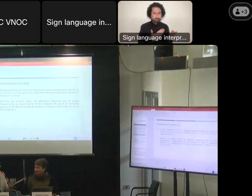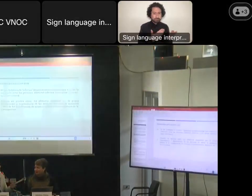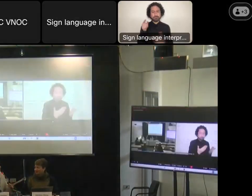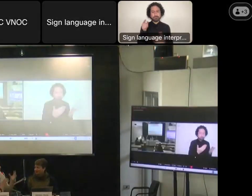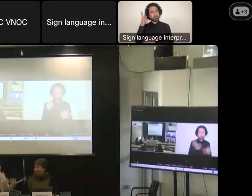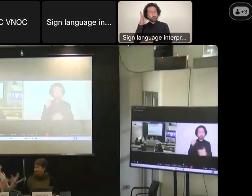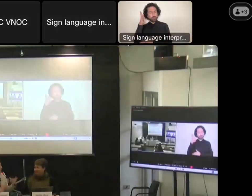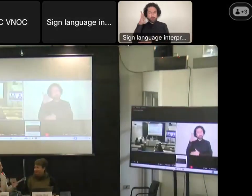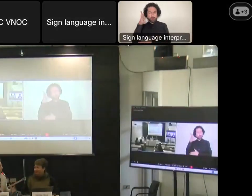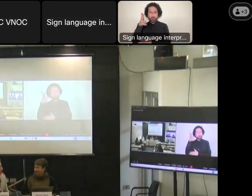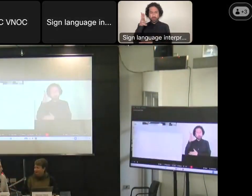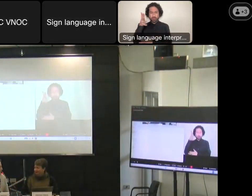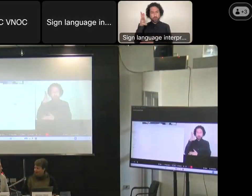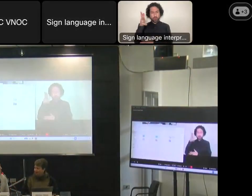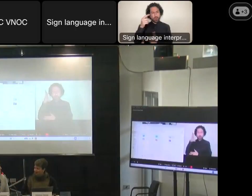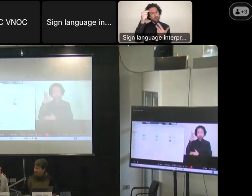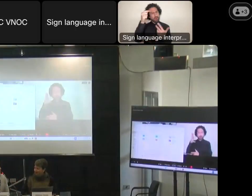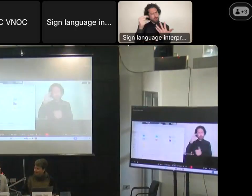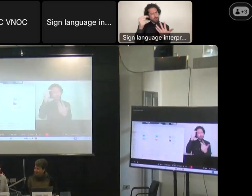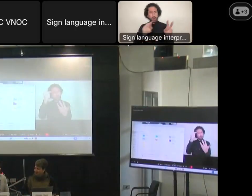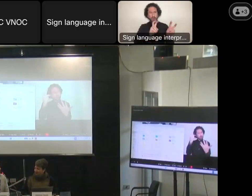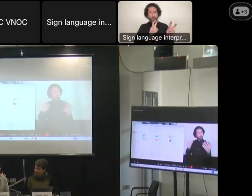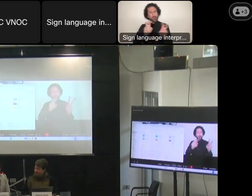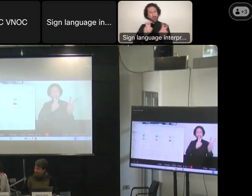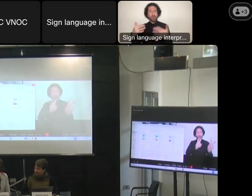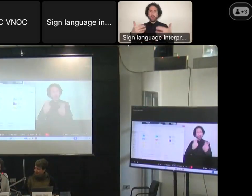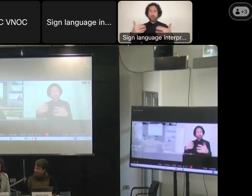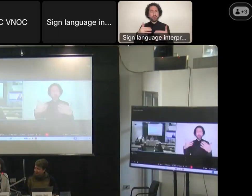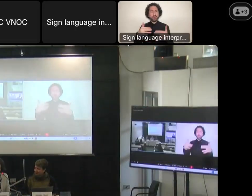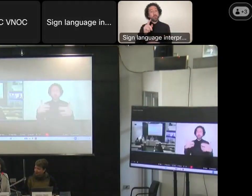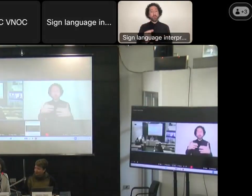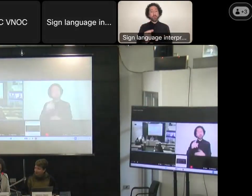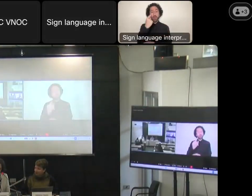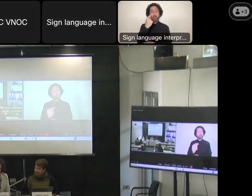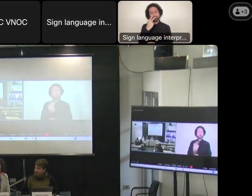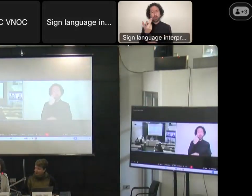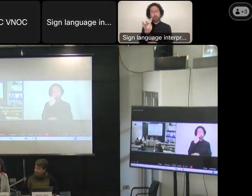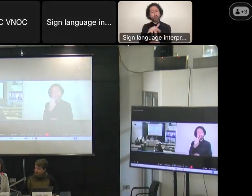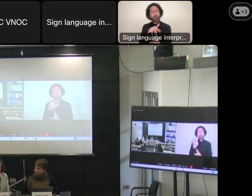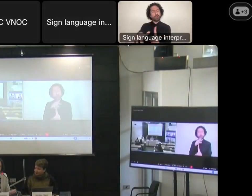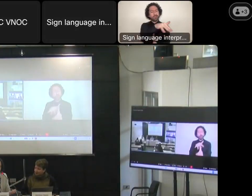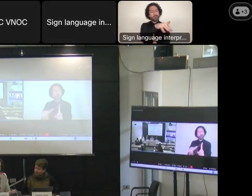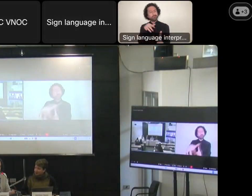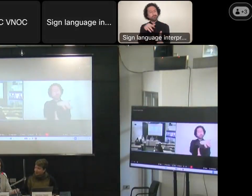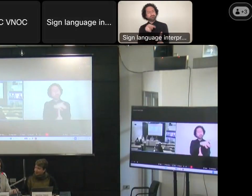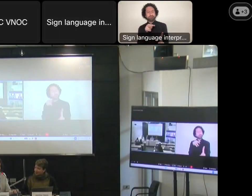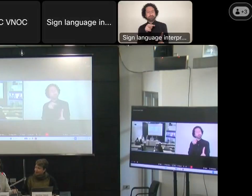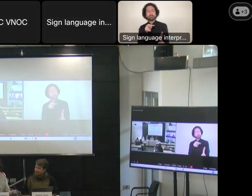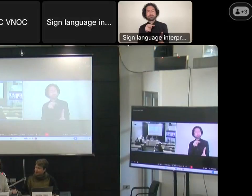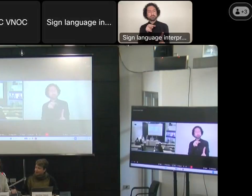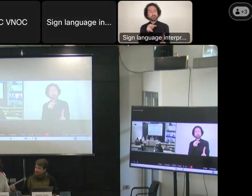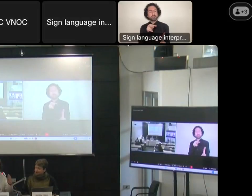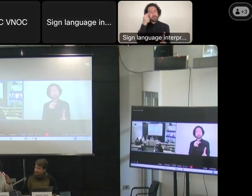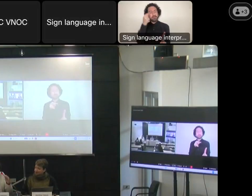presentación que abarca tantos temas, ¿no? O sea, como ver el contexto desde el cual partimos y tomar conciencia